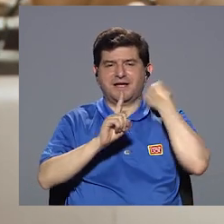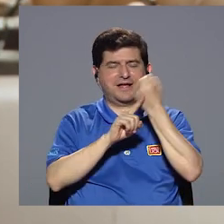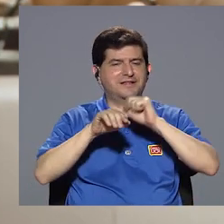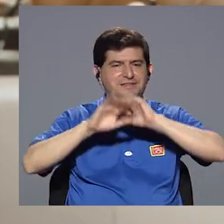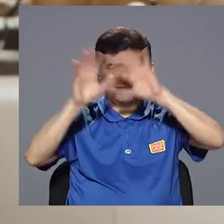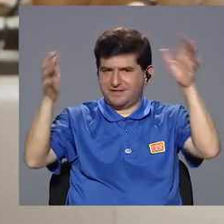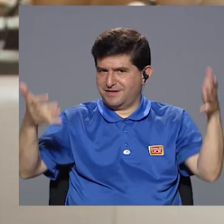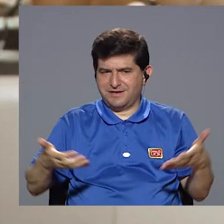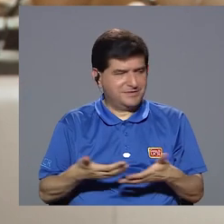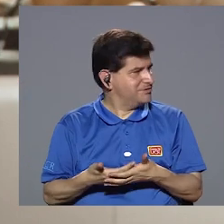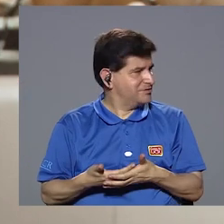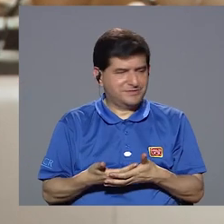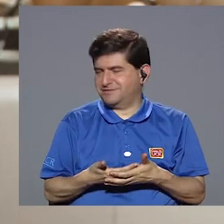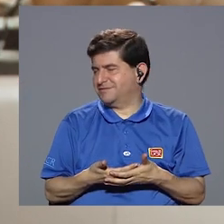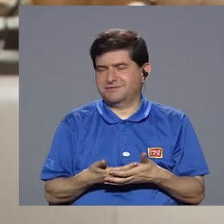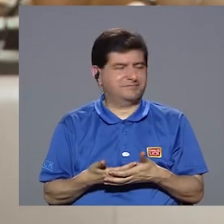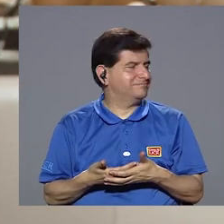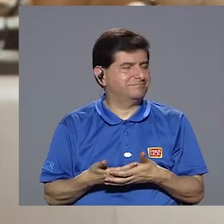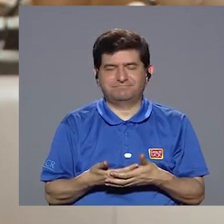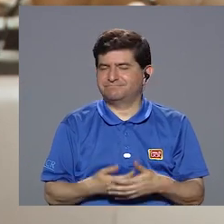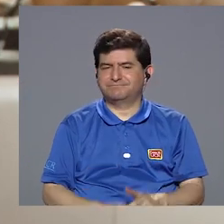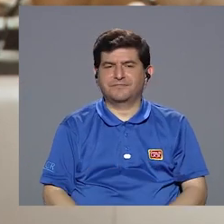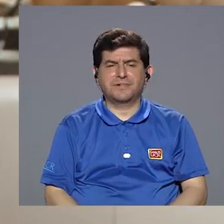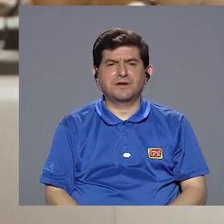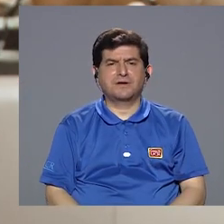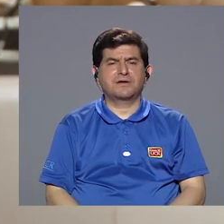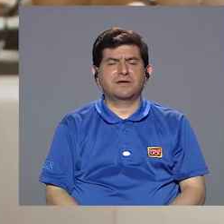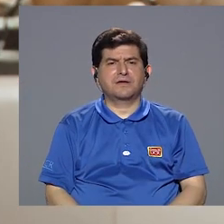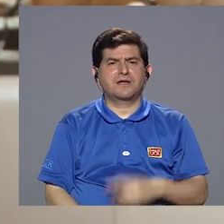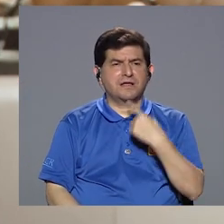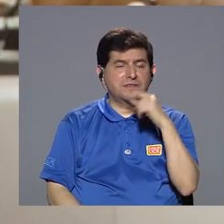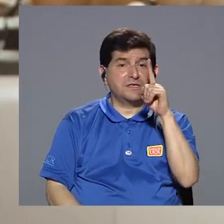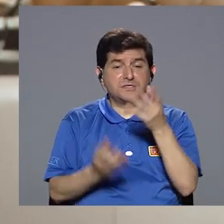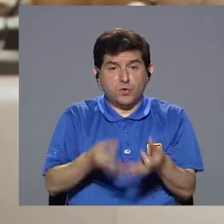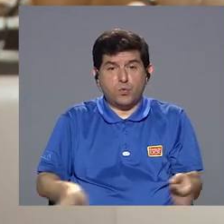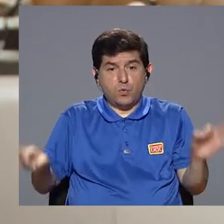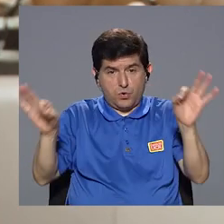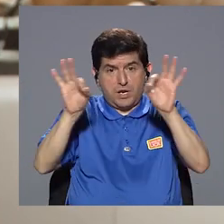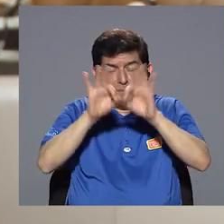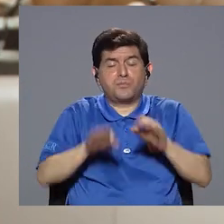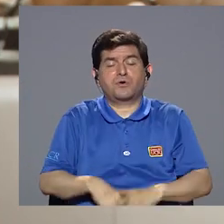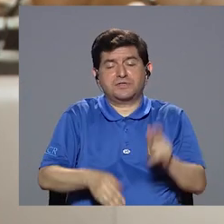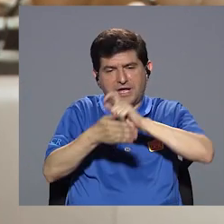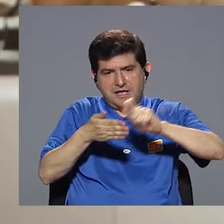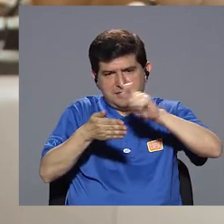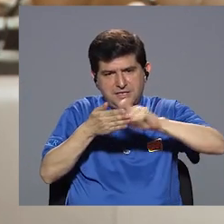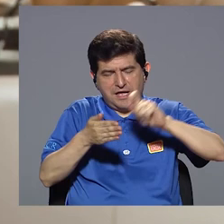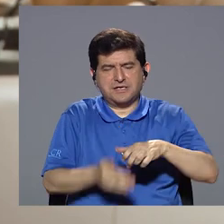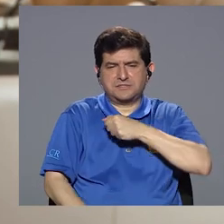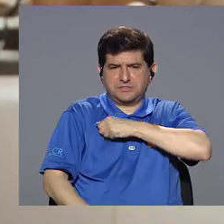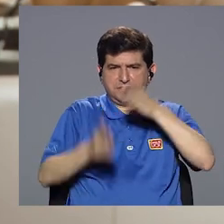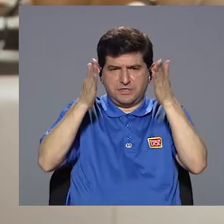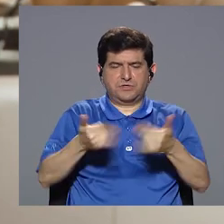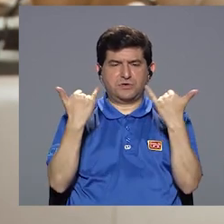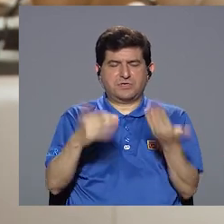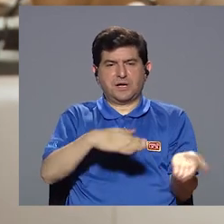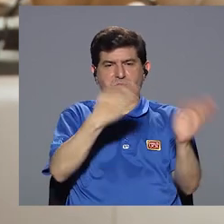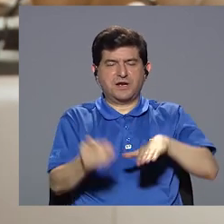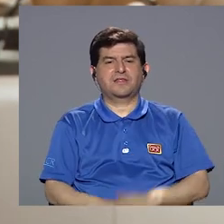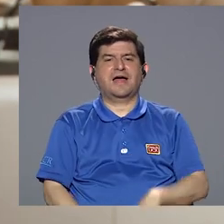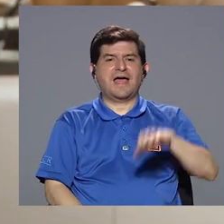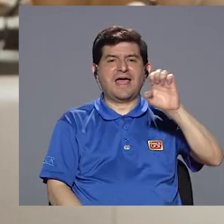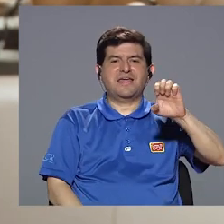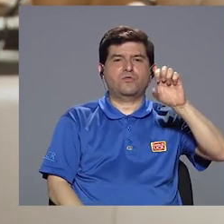sociedad global dice josemaría aún muy importante intelectual palestino ya haya muerto